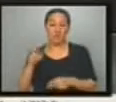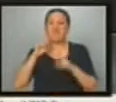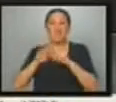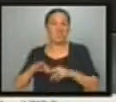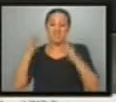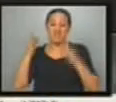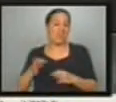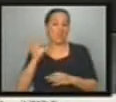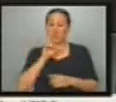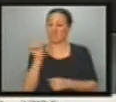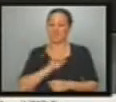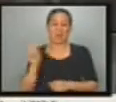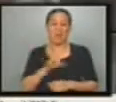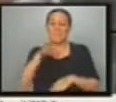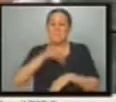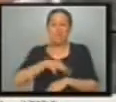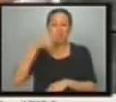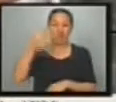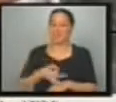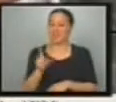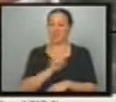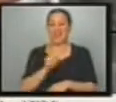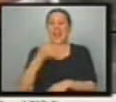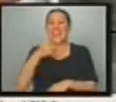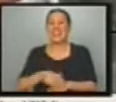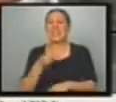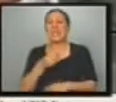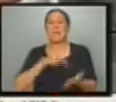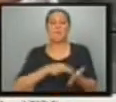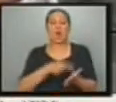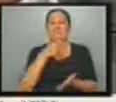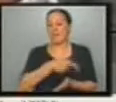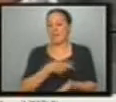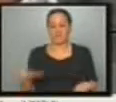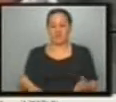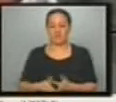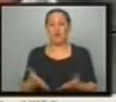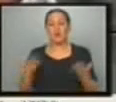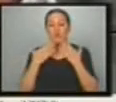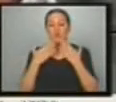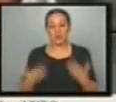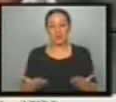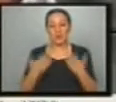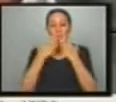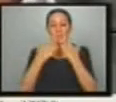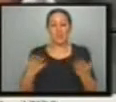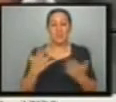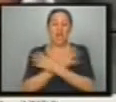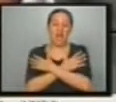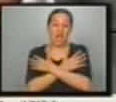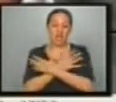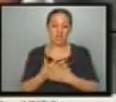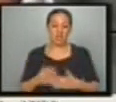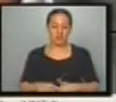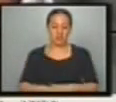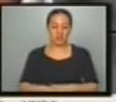vaya me entendieron lo que tenía bueno bueno muchas gracias martes le mandamos un abrazo enorme